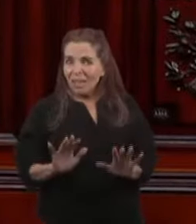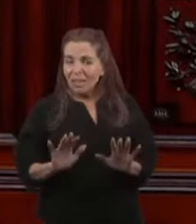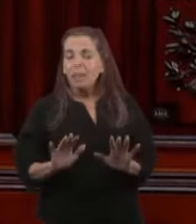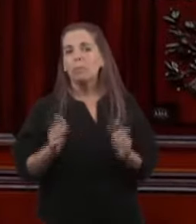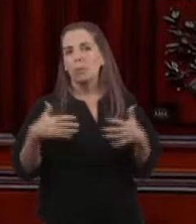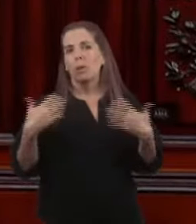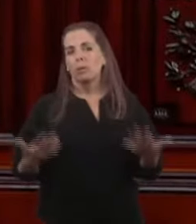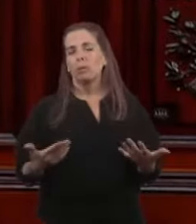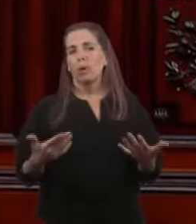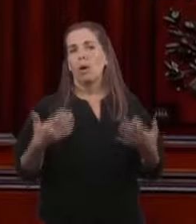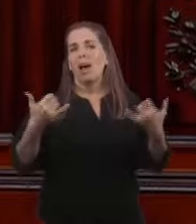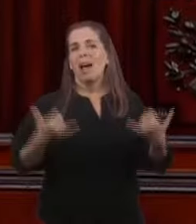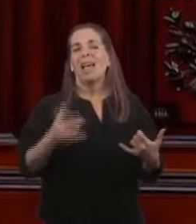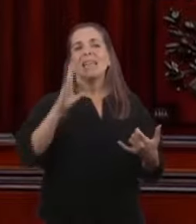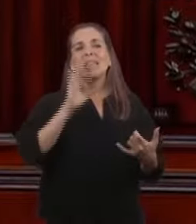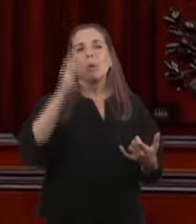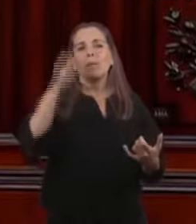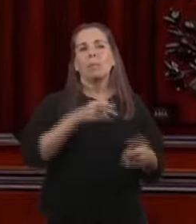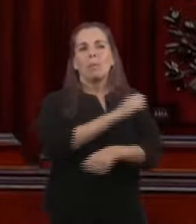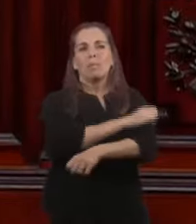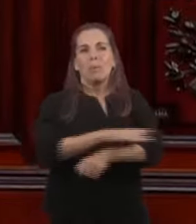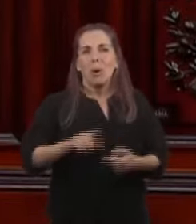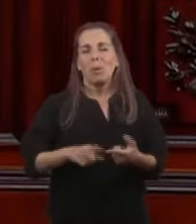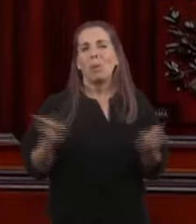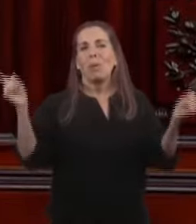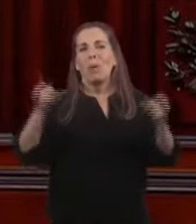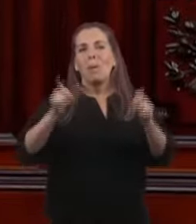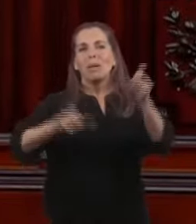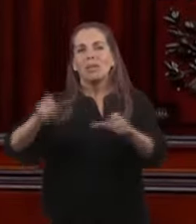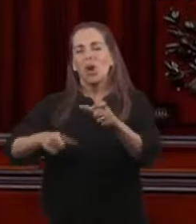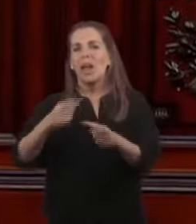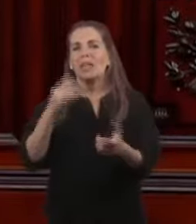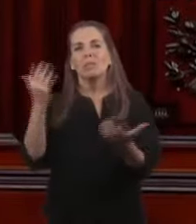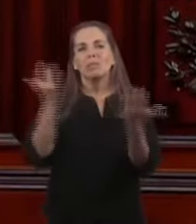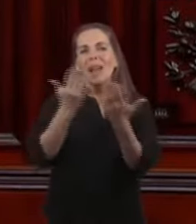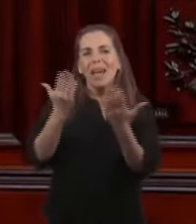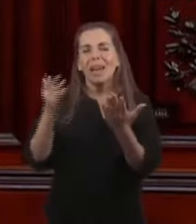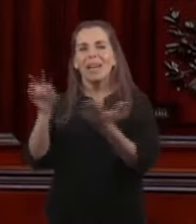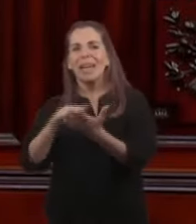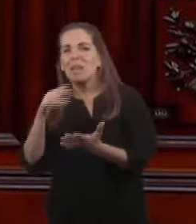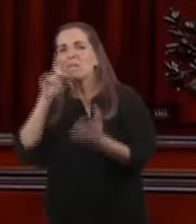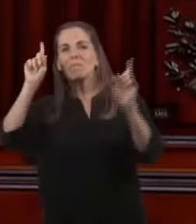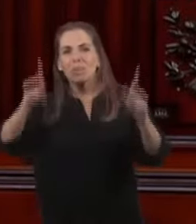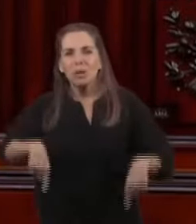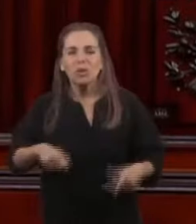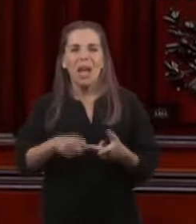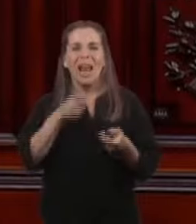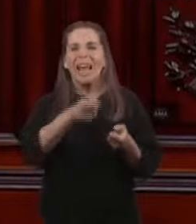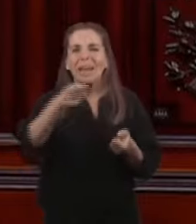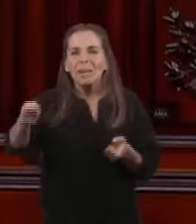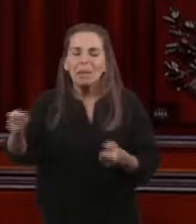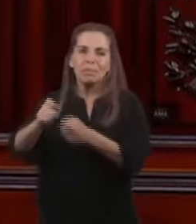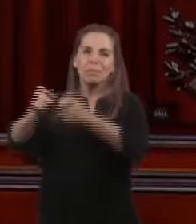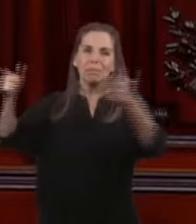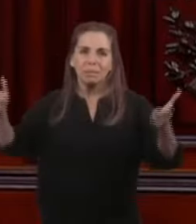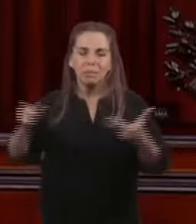pobreza al retorno del analfabetismo tasas de criminalidad siderales un entramado energético que no soporta 4 días